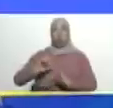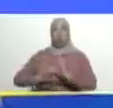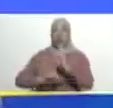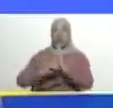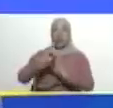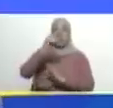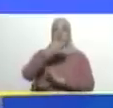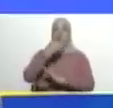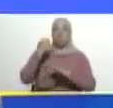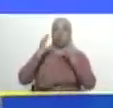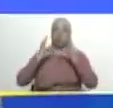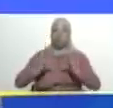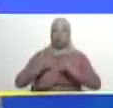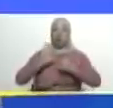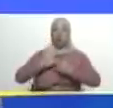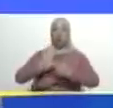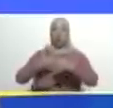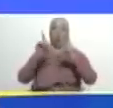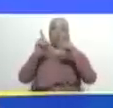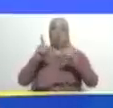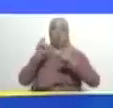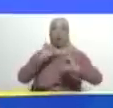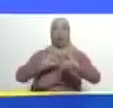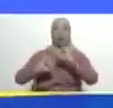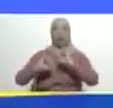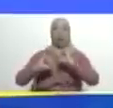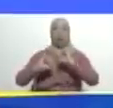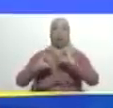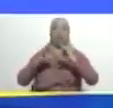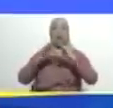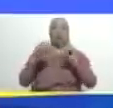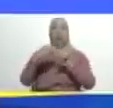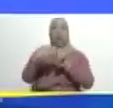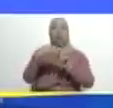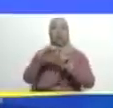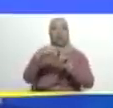nos permite hacer frente a la situación, porque